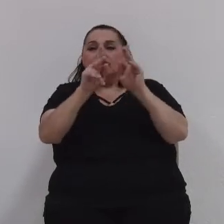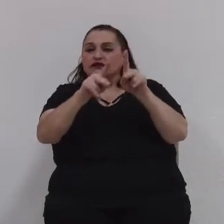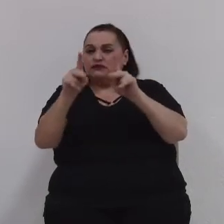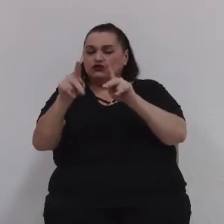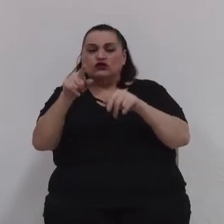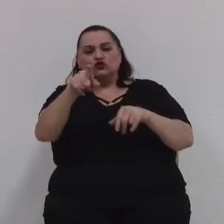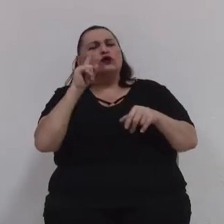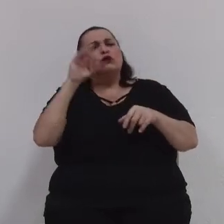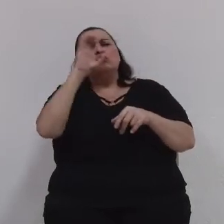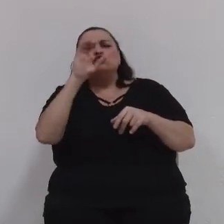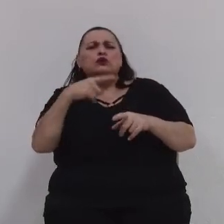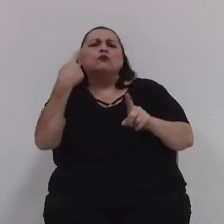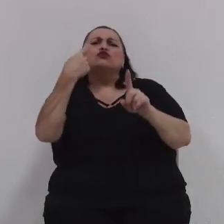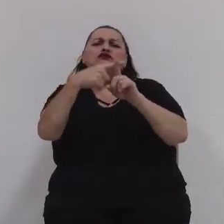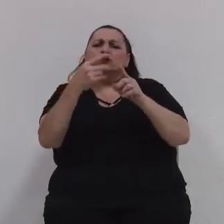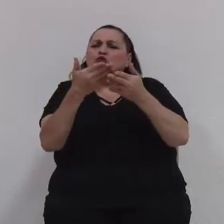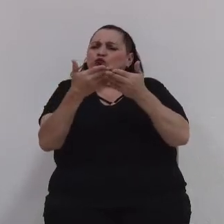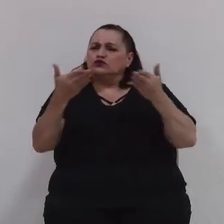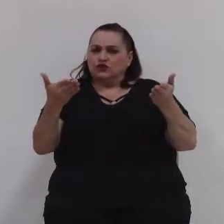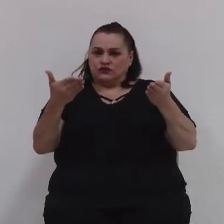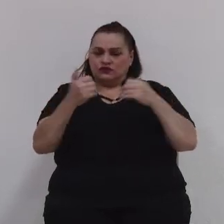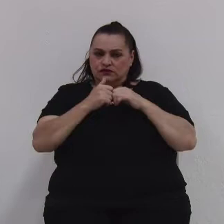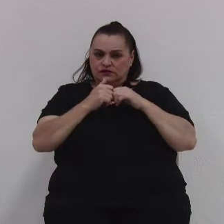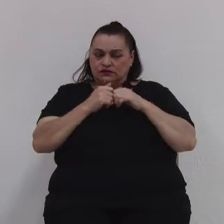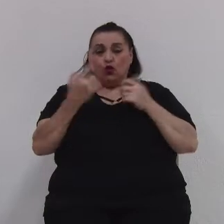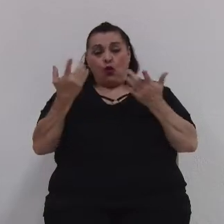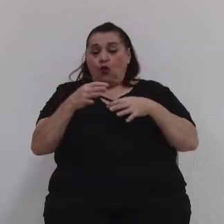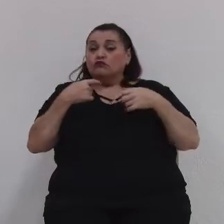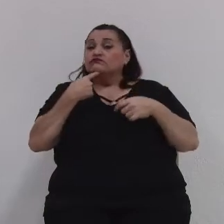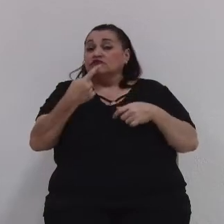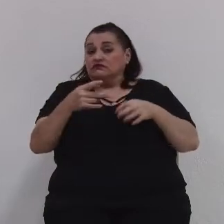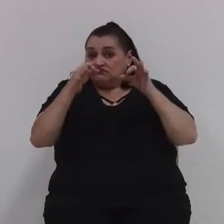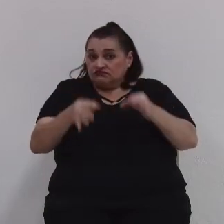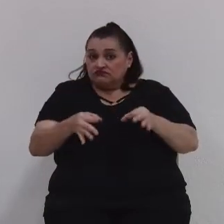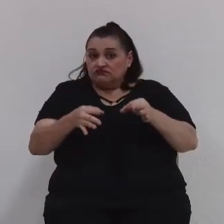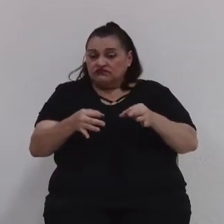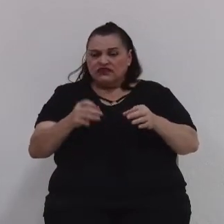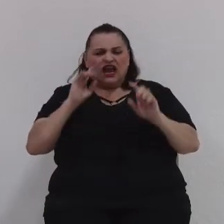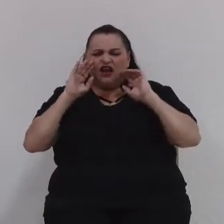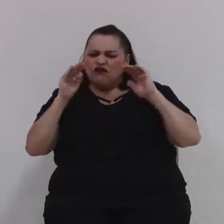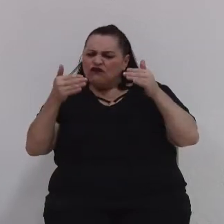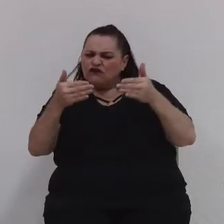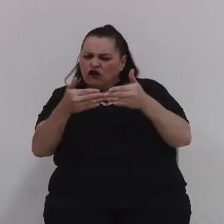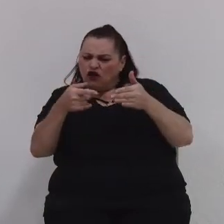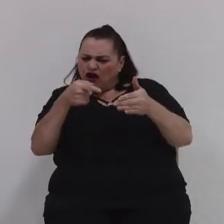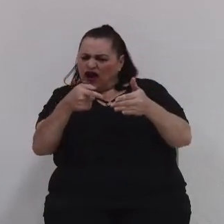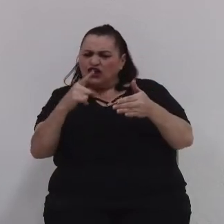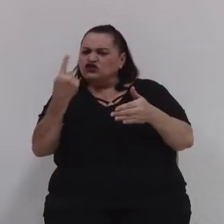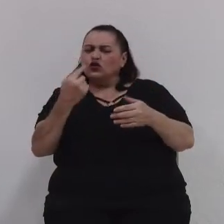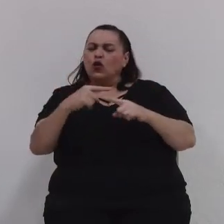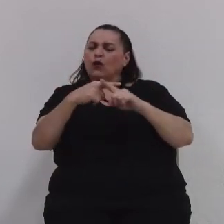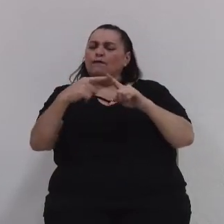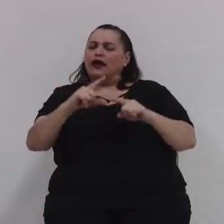encuentre lo positivo en lo que hay, o afirmar que por qué enfocarse en el vaso medio vacío